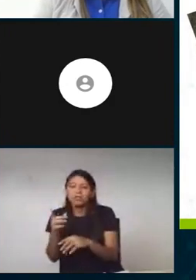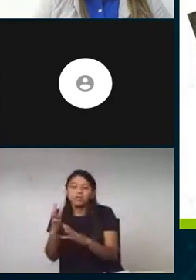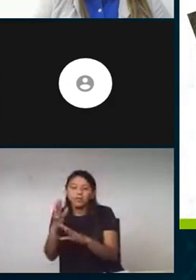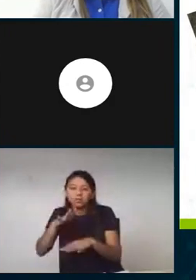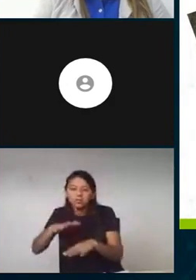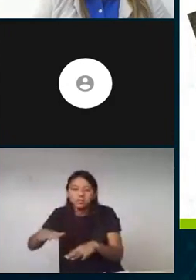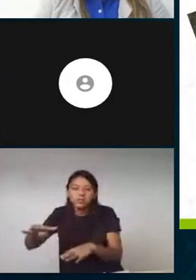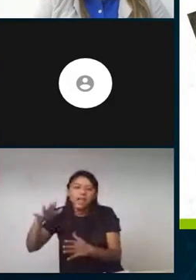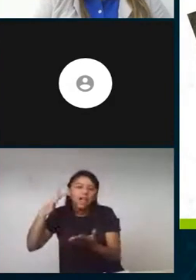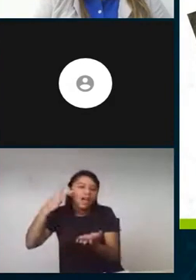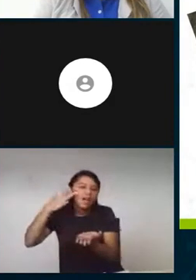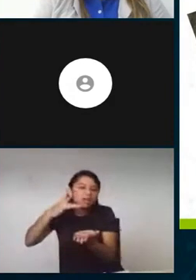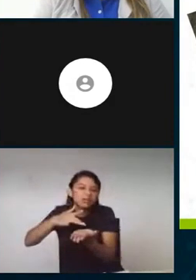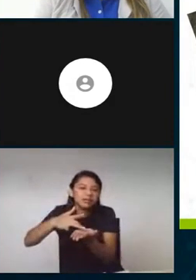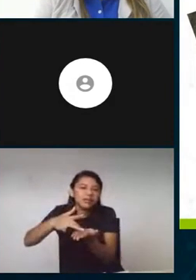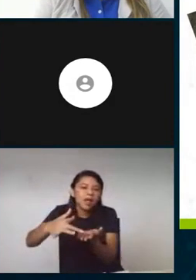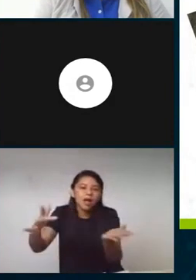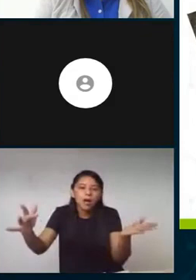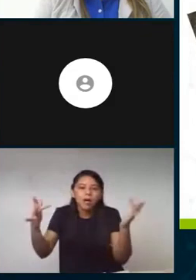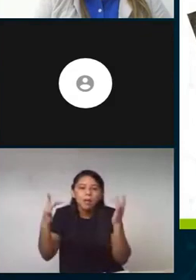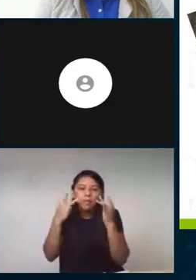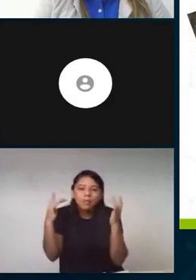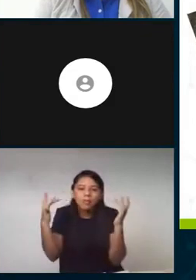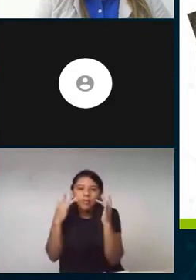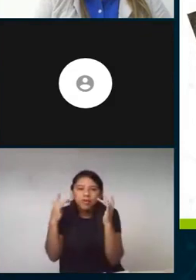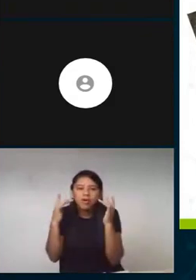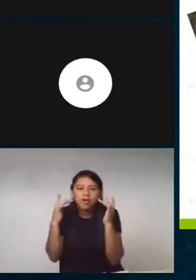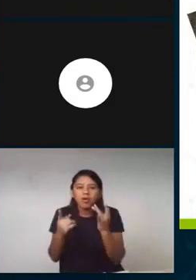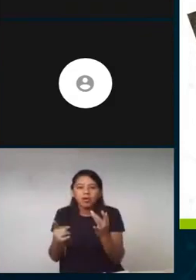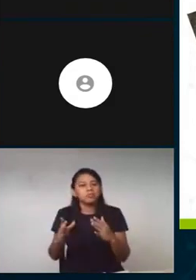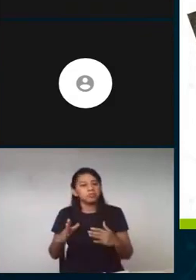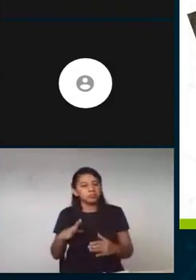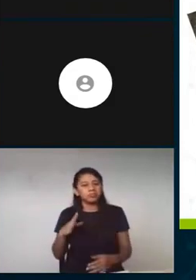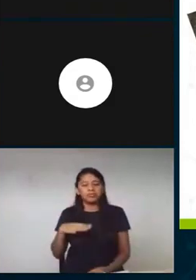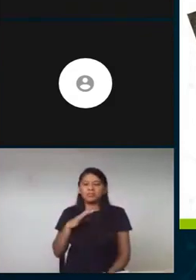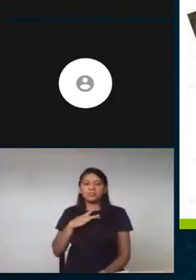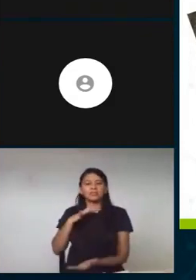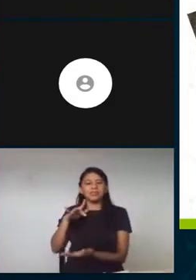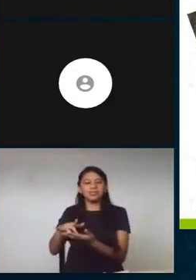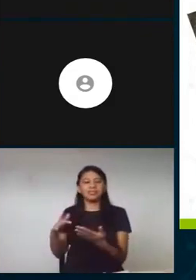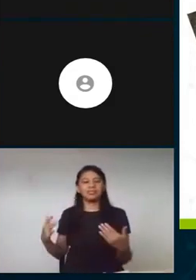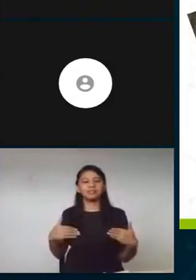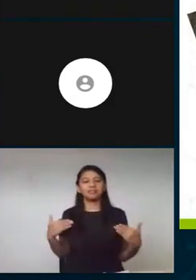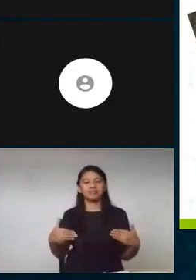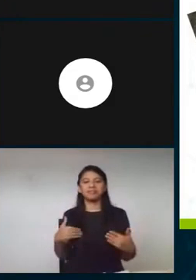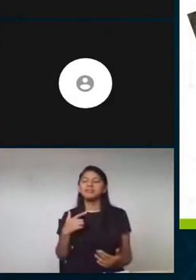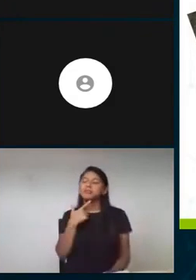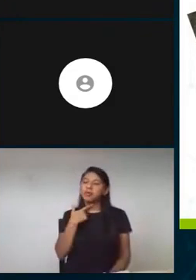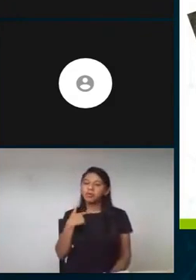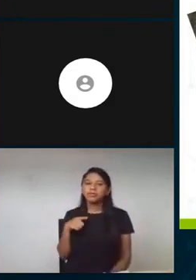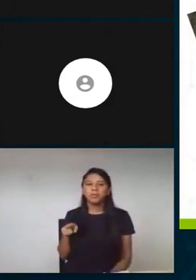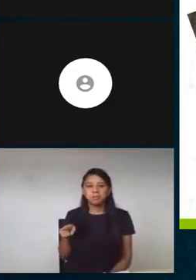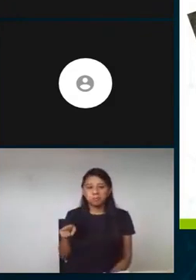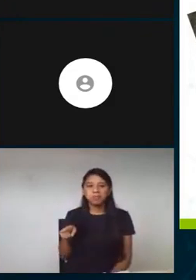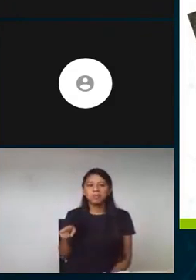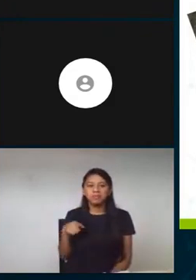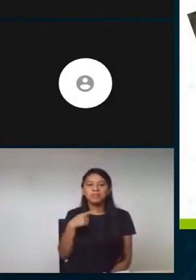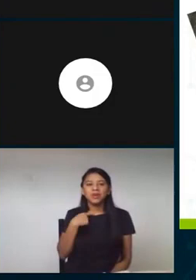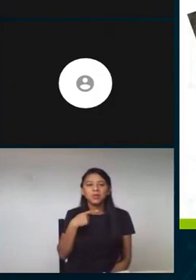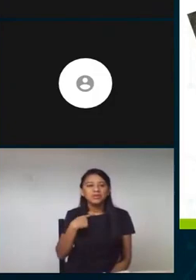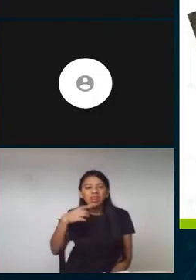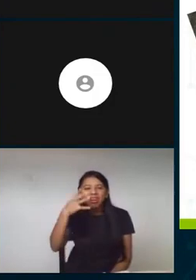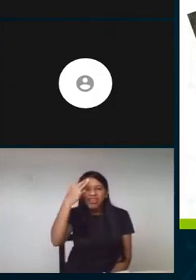espacio limpio, cómodo, que dan ganas como de sentarse, de compartir, de vivir, de